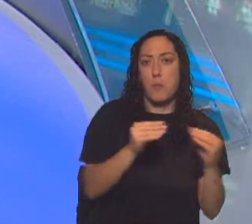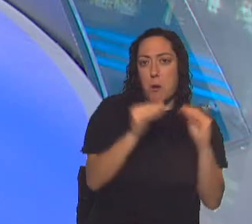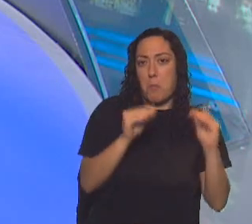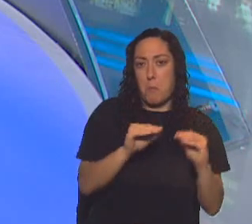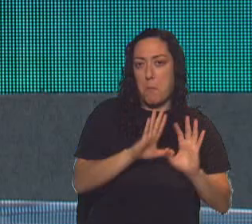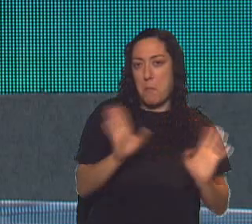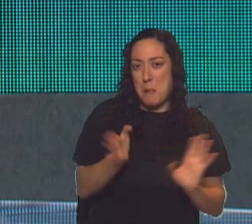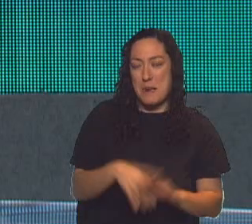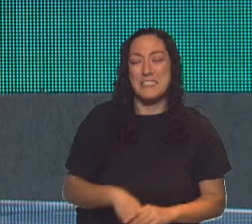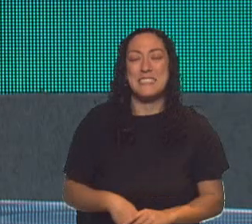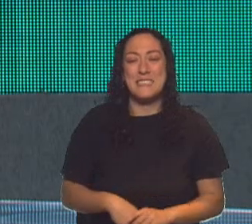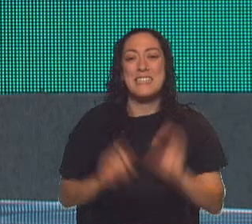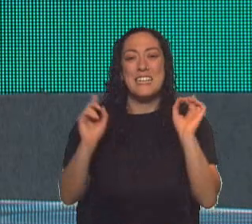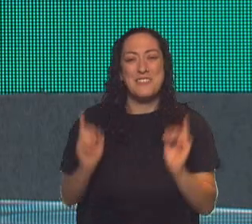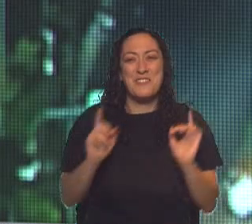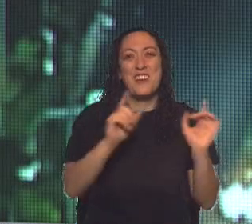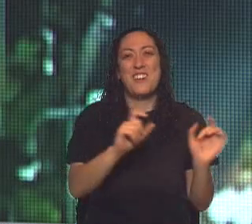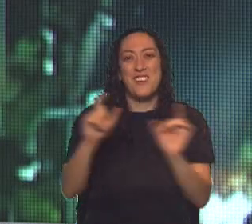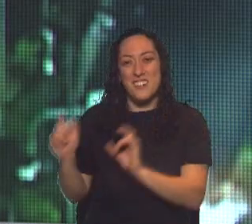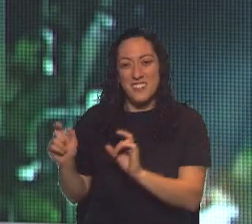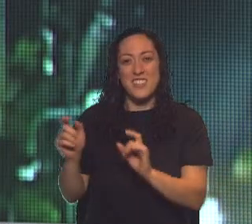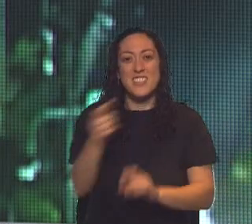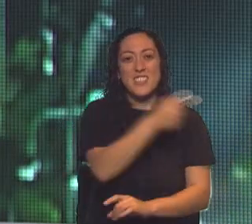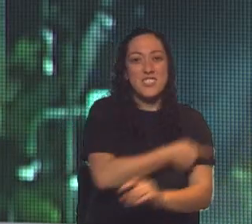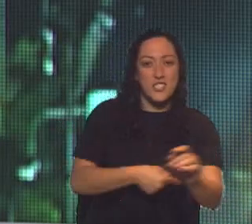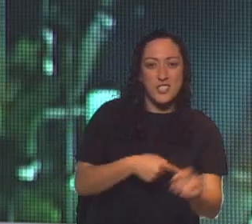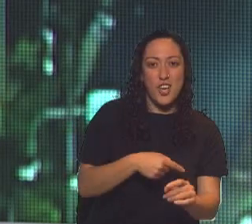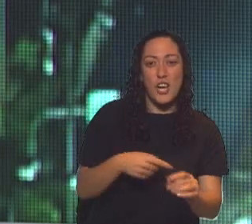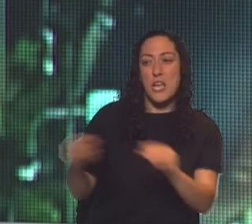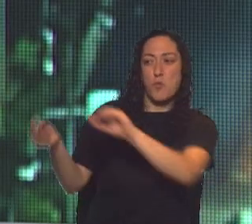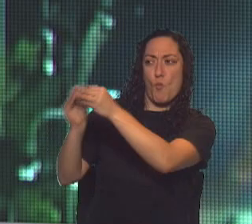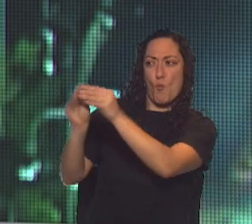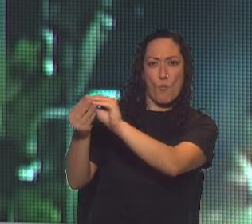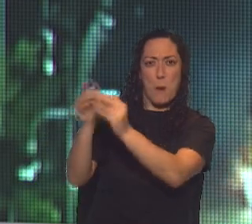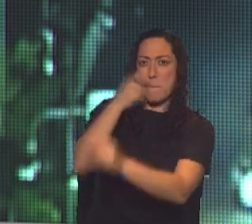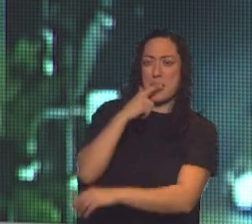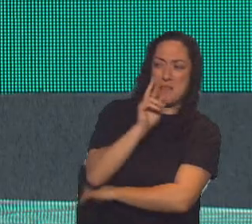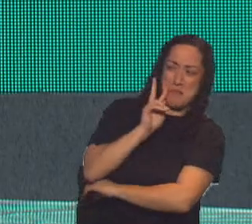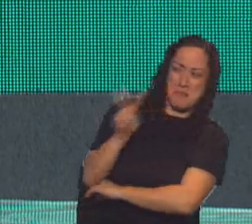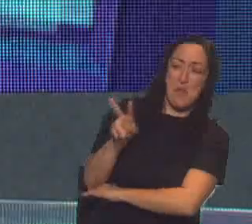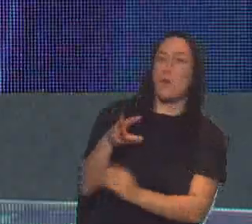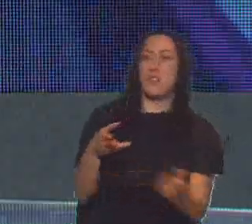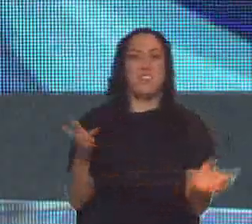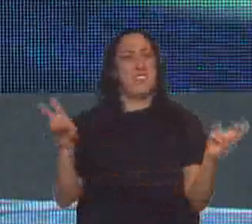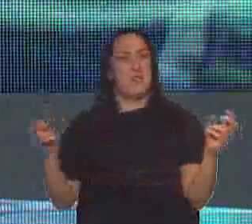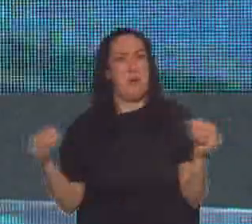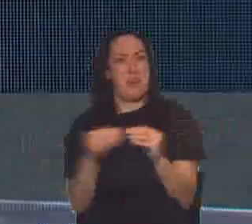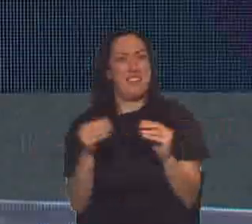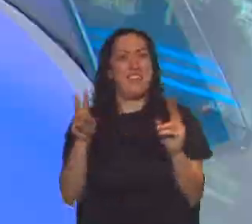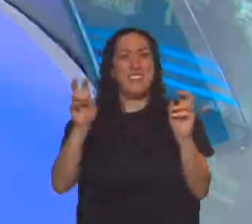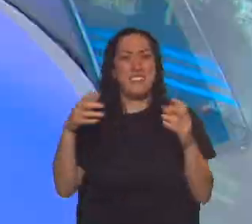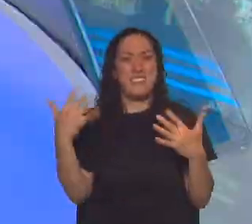estaban incluso hay una imagen no sé si la recuerdan de cioli mirando El beso que pero yo no sé si eso la